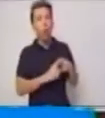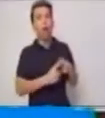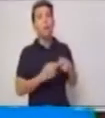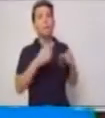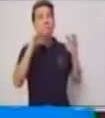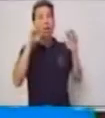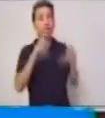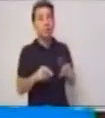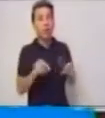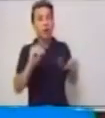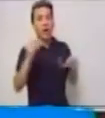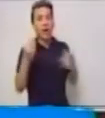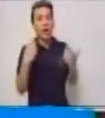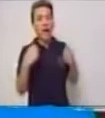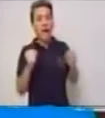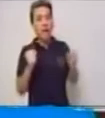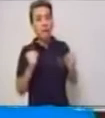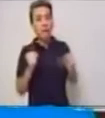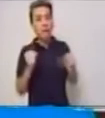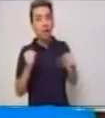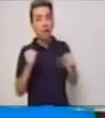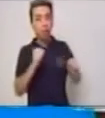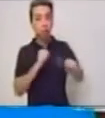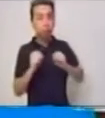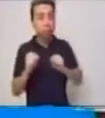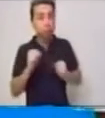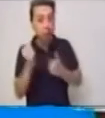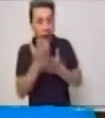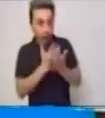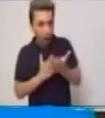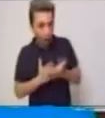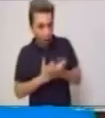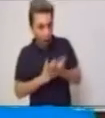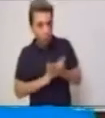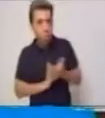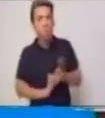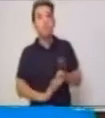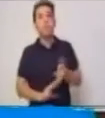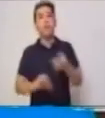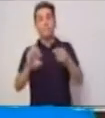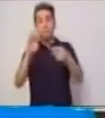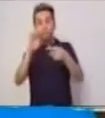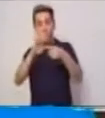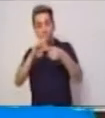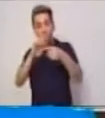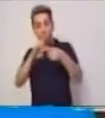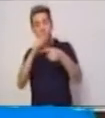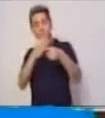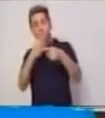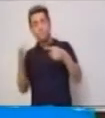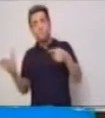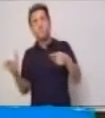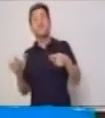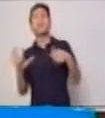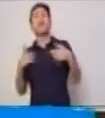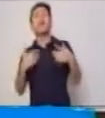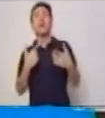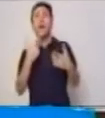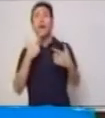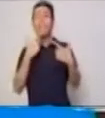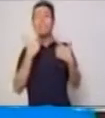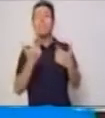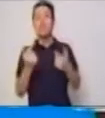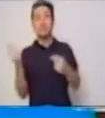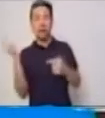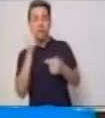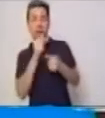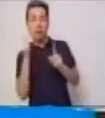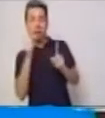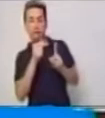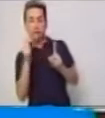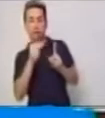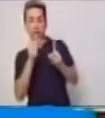una acción y el predicado es lo que decimos de esta persona o la acción que realiza. Siempre, por